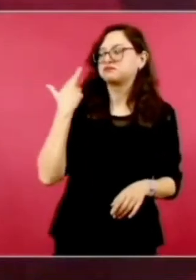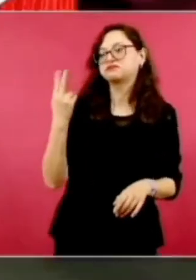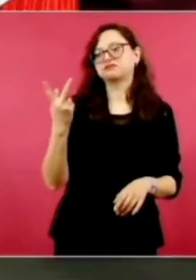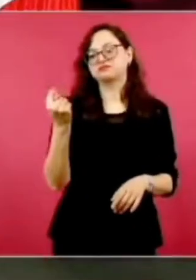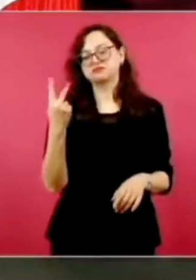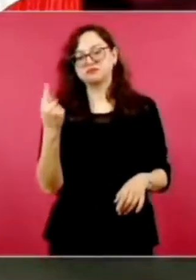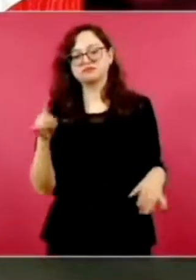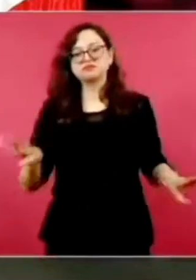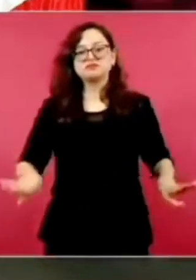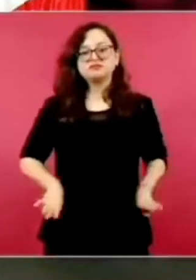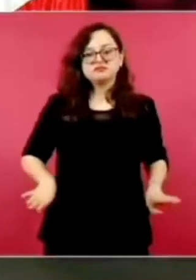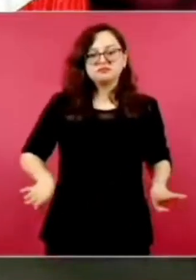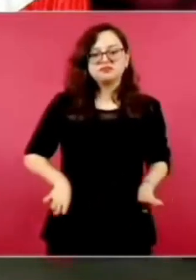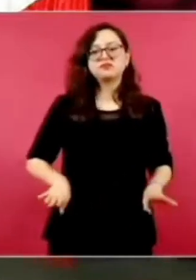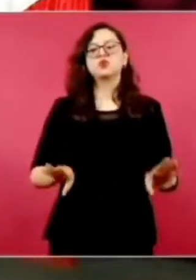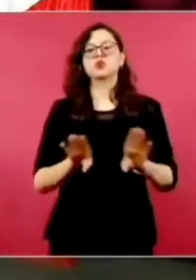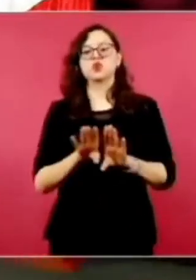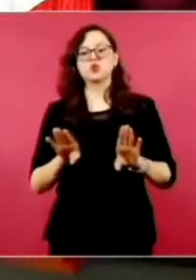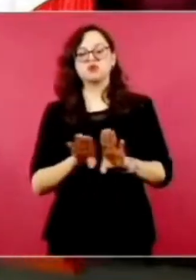televisión,